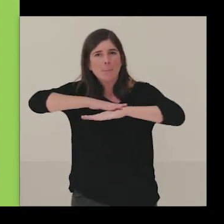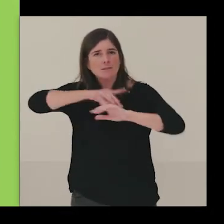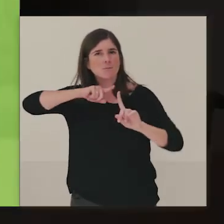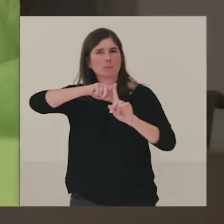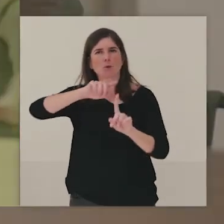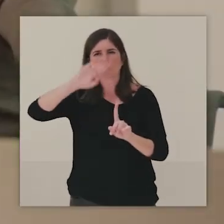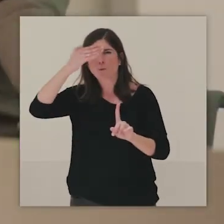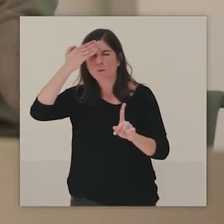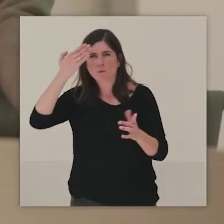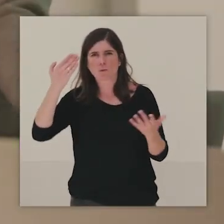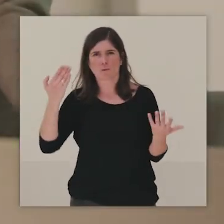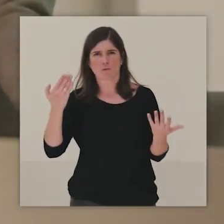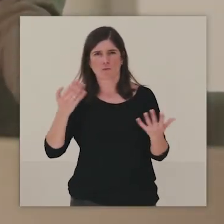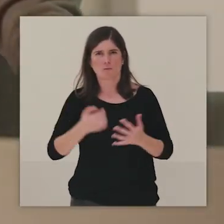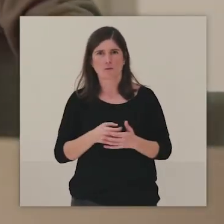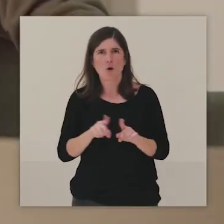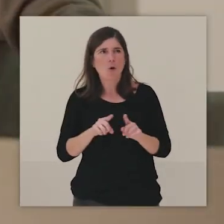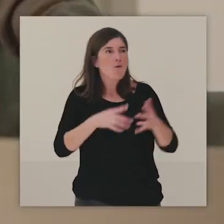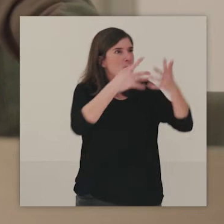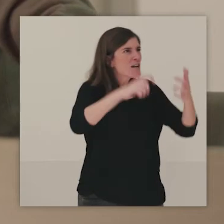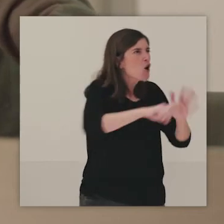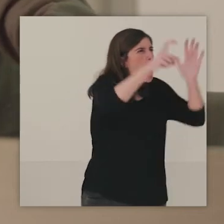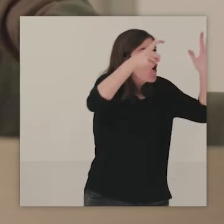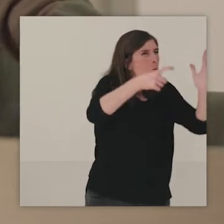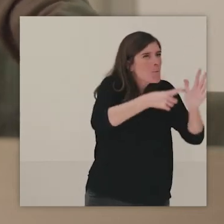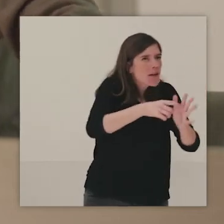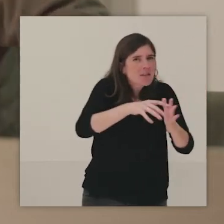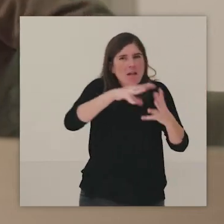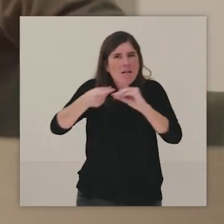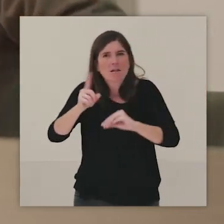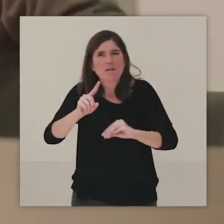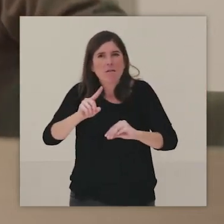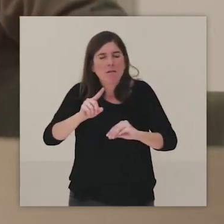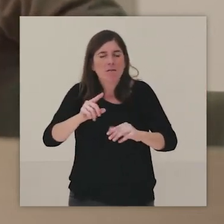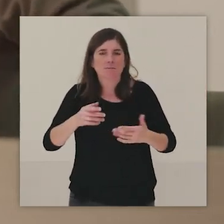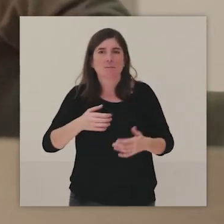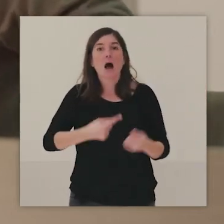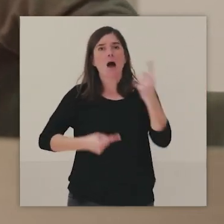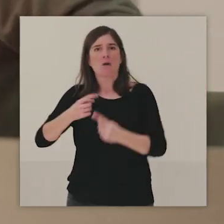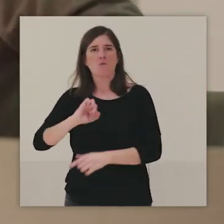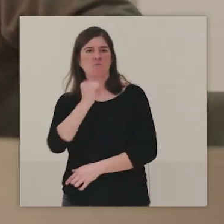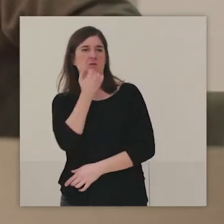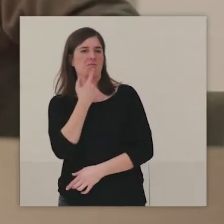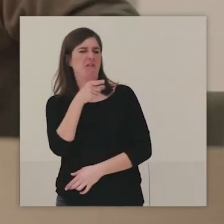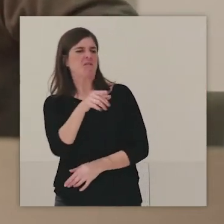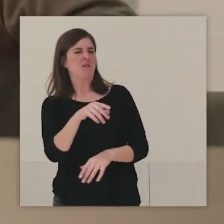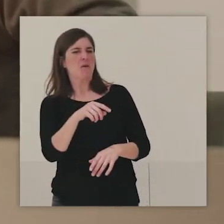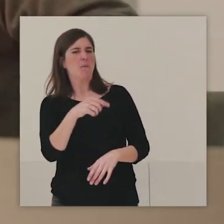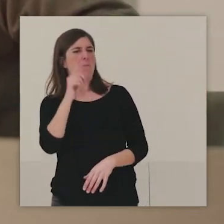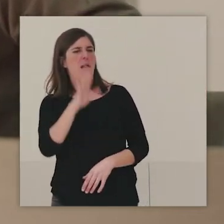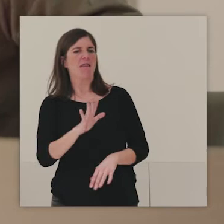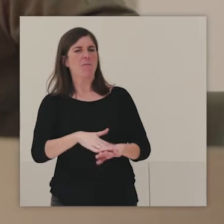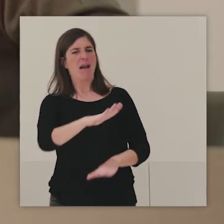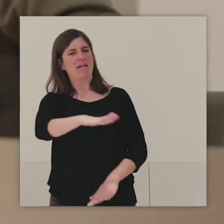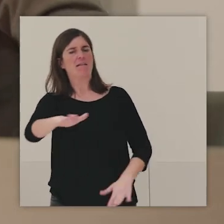esa comunicación. Y además, fíjense, muchas veces dicen, es que esto parece para niños. No, no estamos infantilizando,